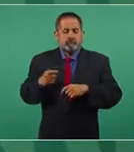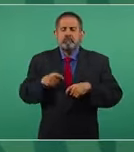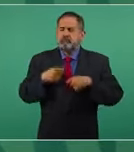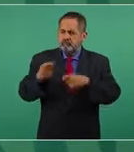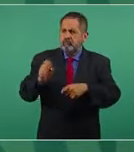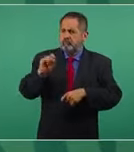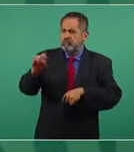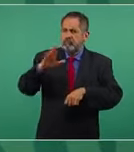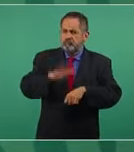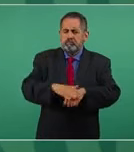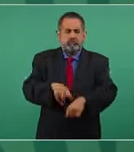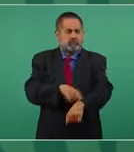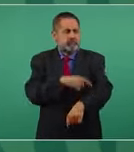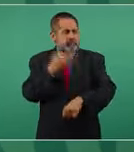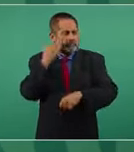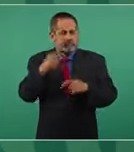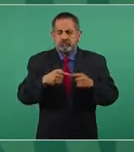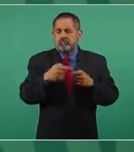plazo